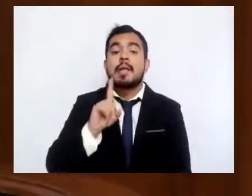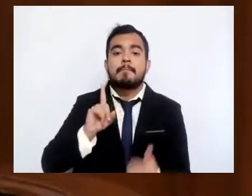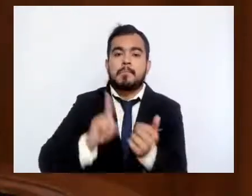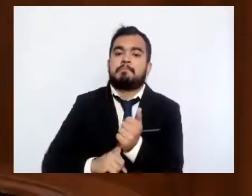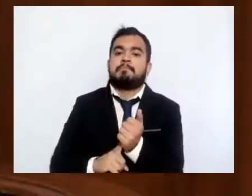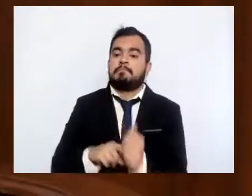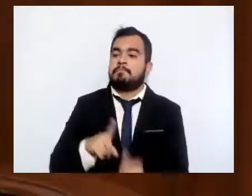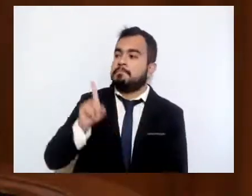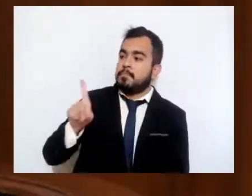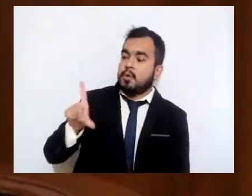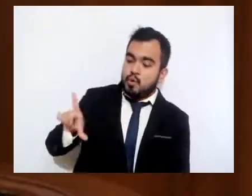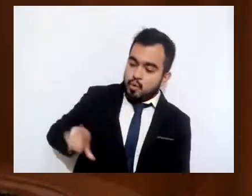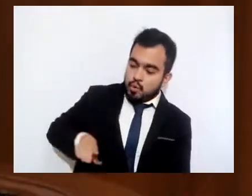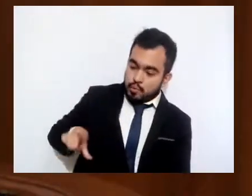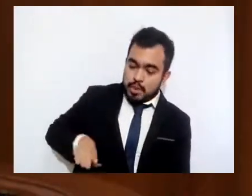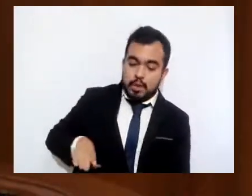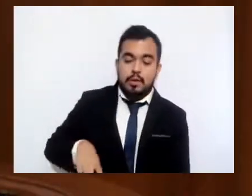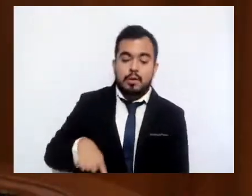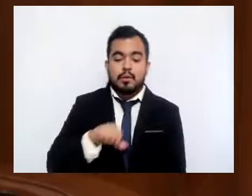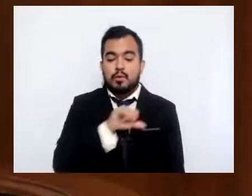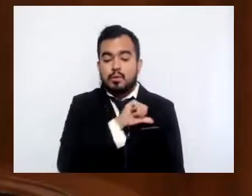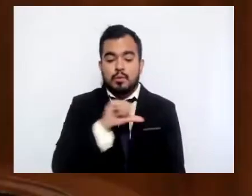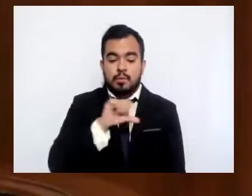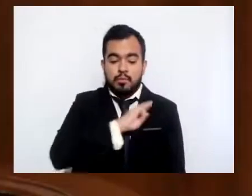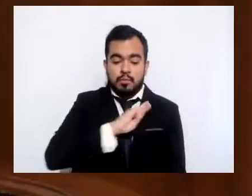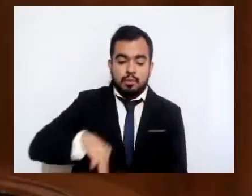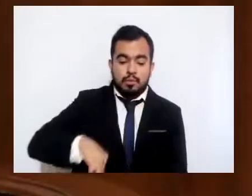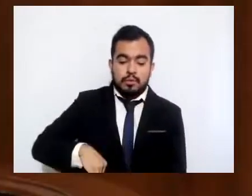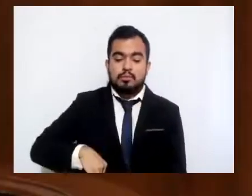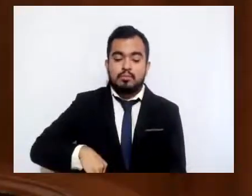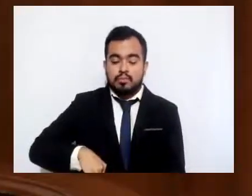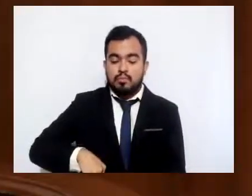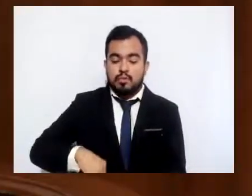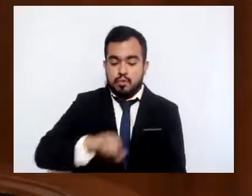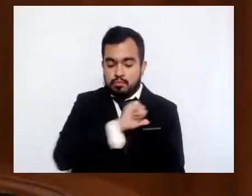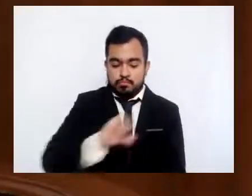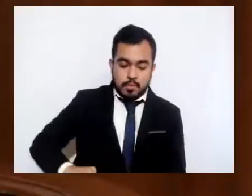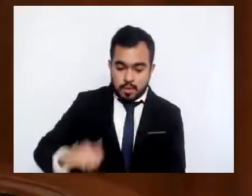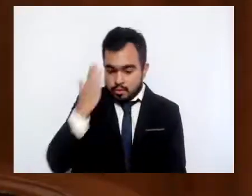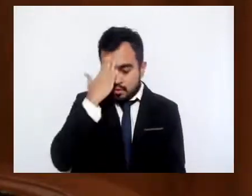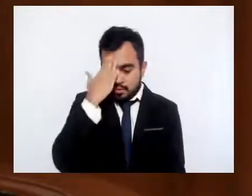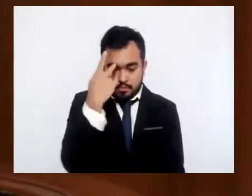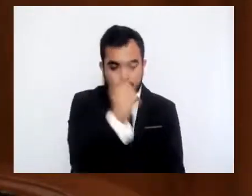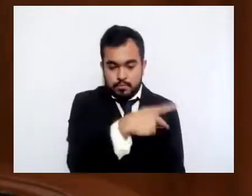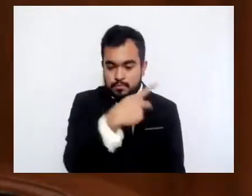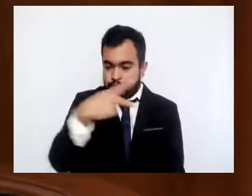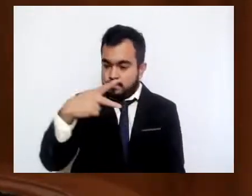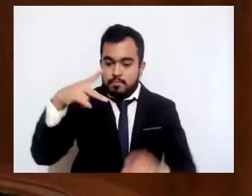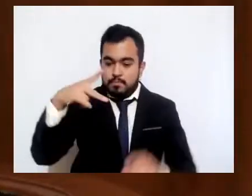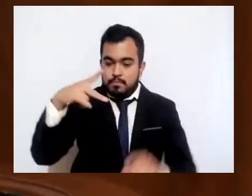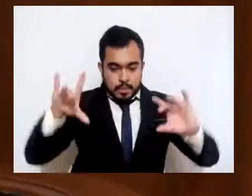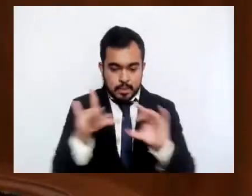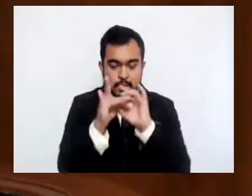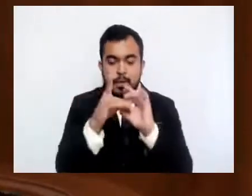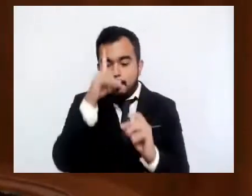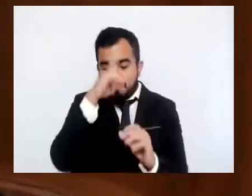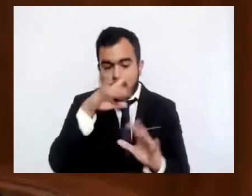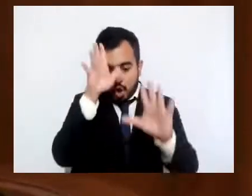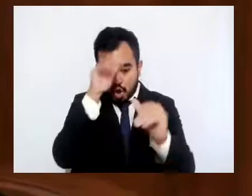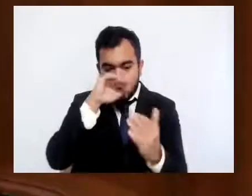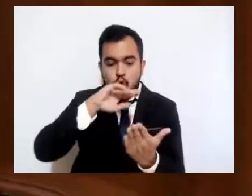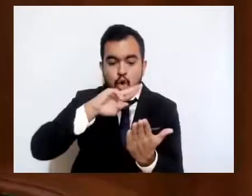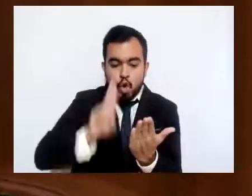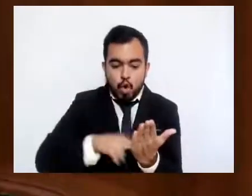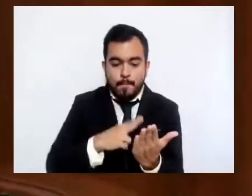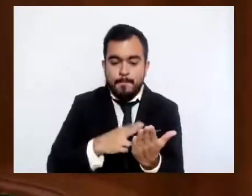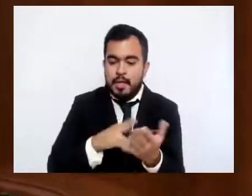los ayuntamientos en el ámbito de sus respectivas competencias para celebrar convenios de colaboración con las